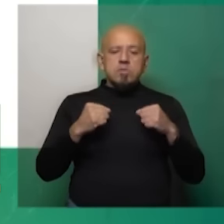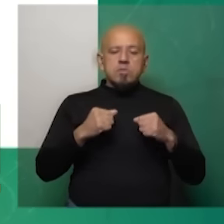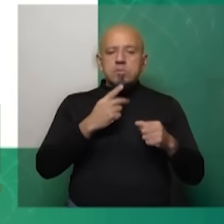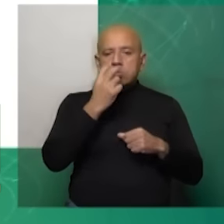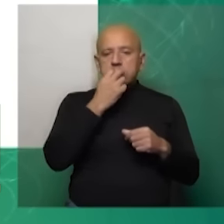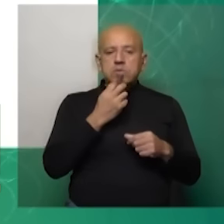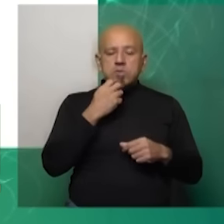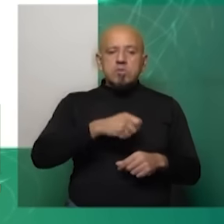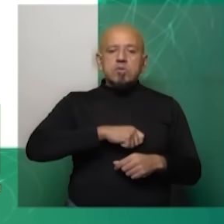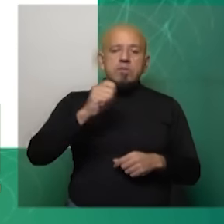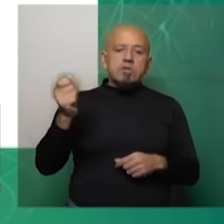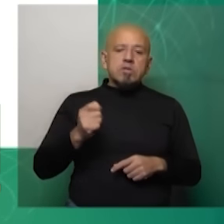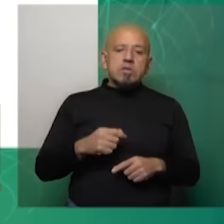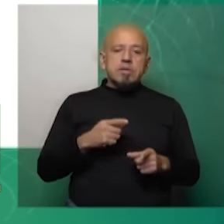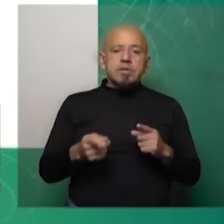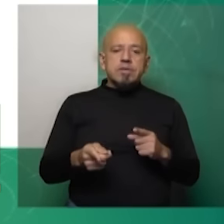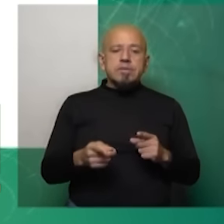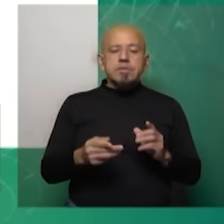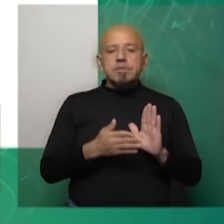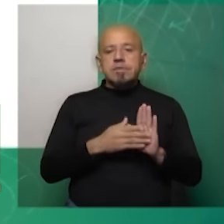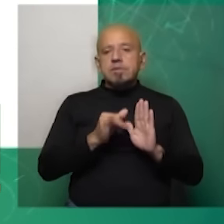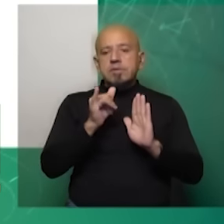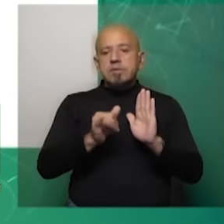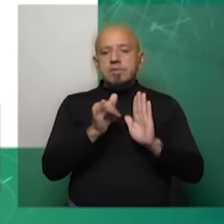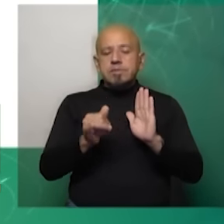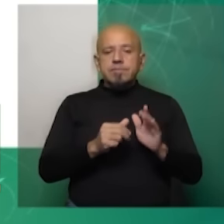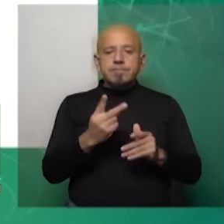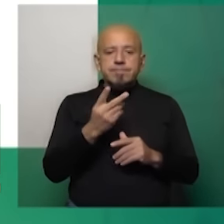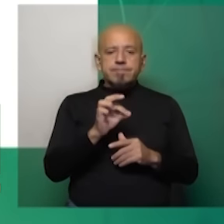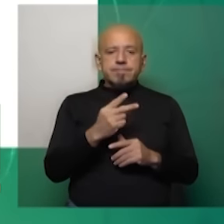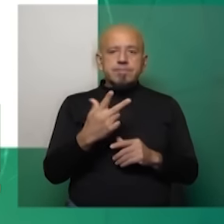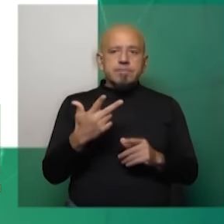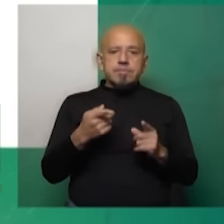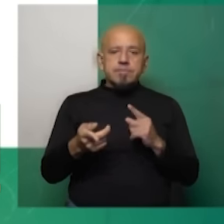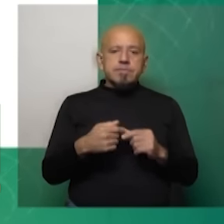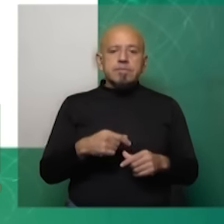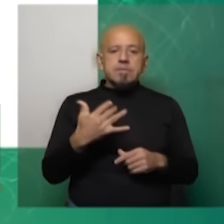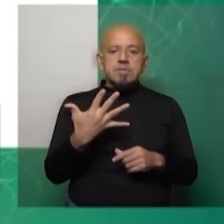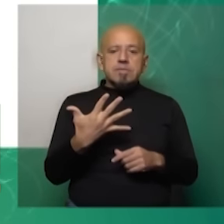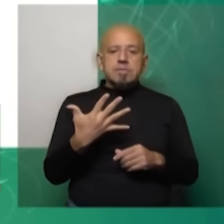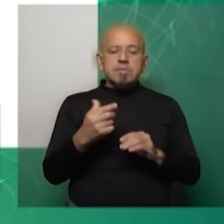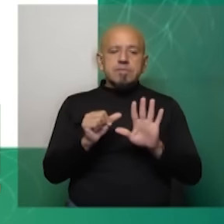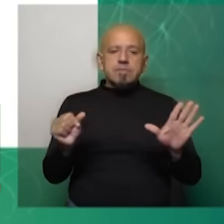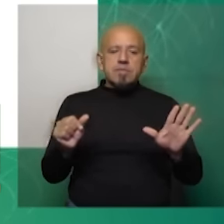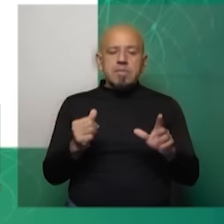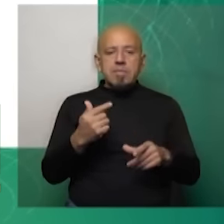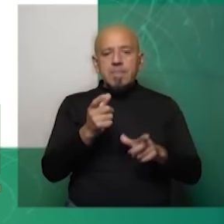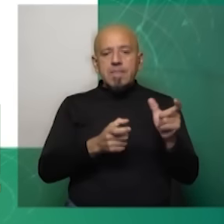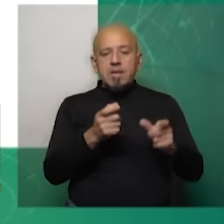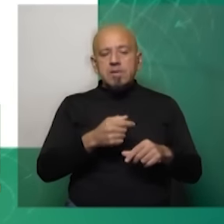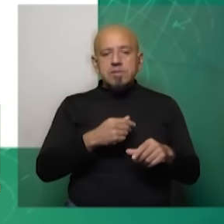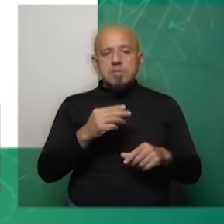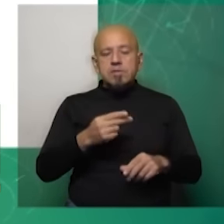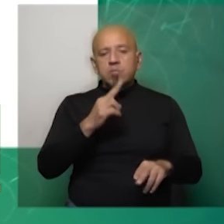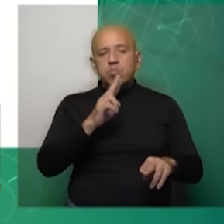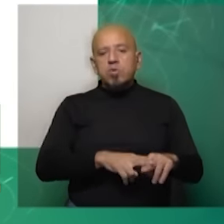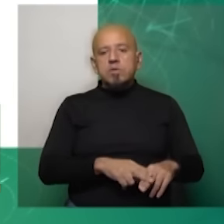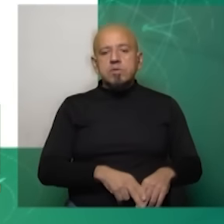y La Valleja. Según el informe, en 2023 se registraron 56 homicidios a mujeres frente a